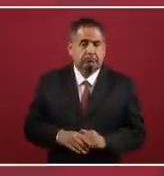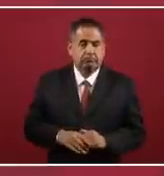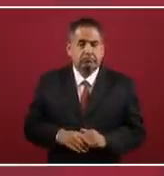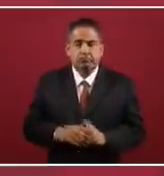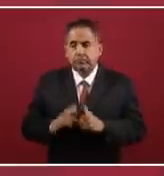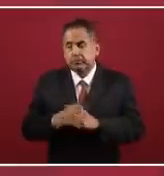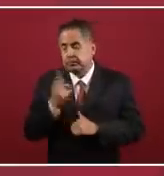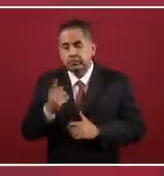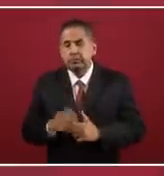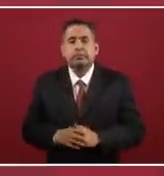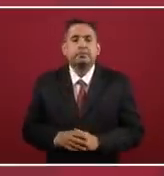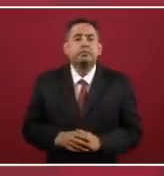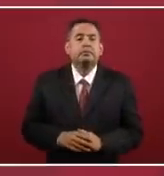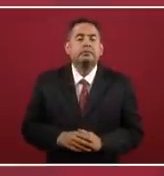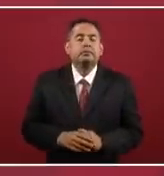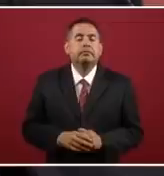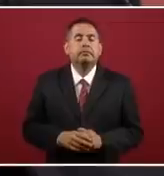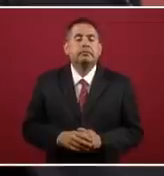porque